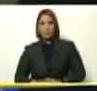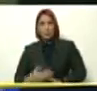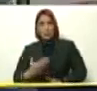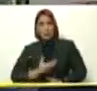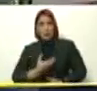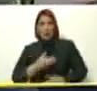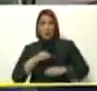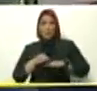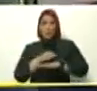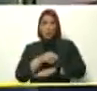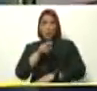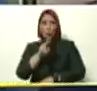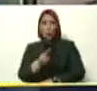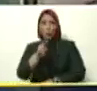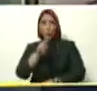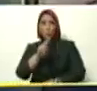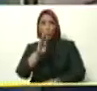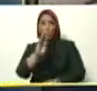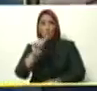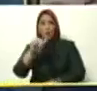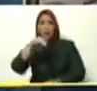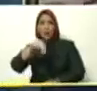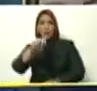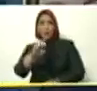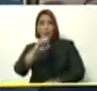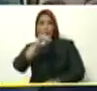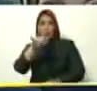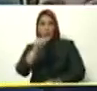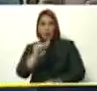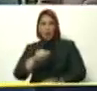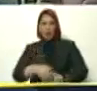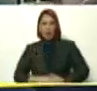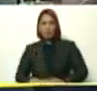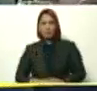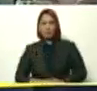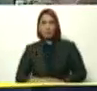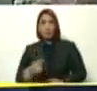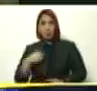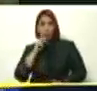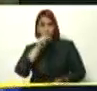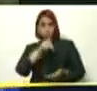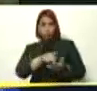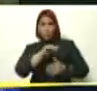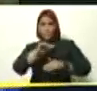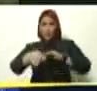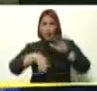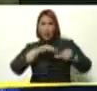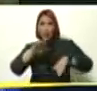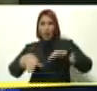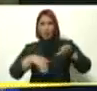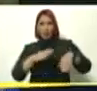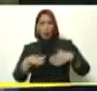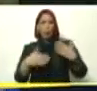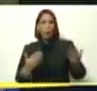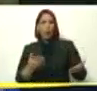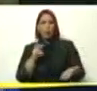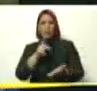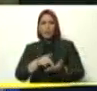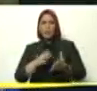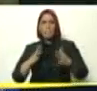del municipio Urbaneja. Urbaneja es Lechería. Yo iba mucho a las playas de Lechería cuando venía a pasar vacaciones